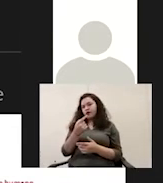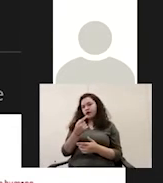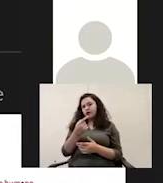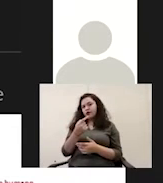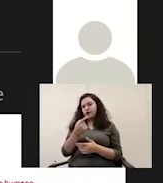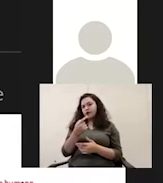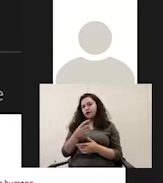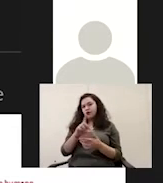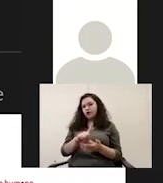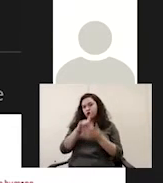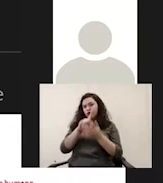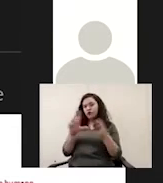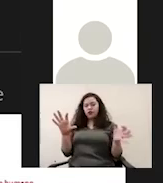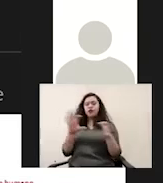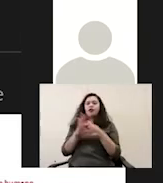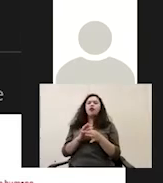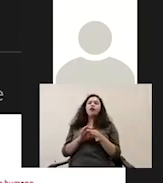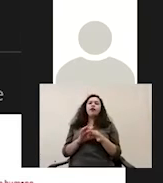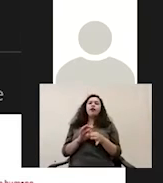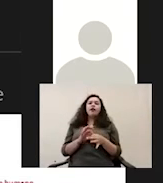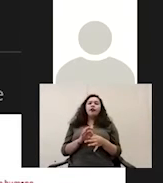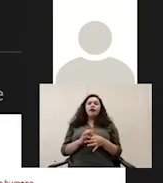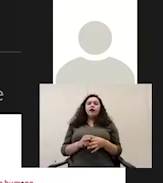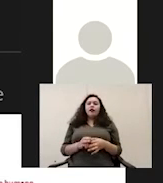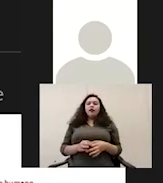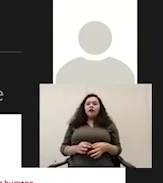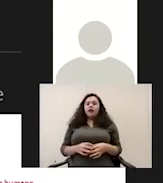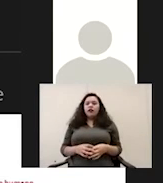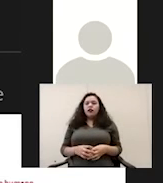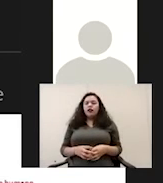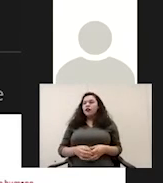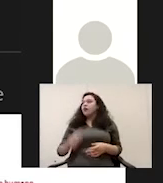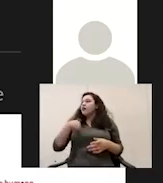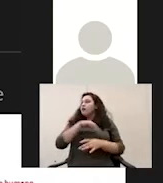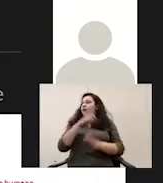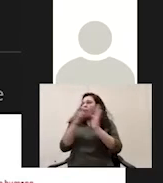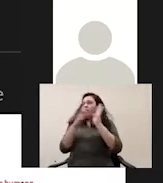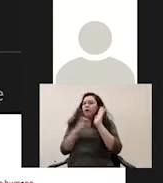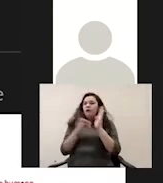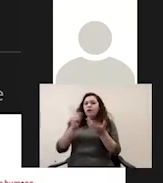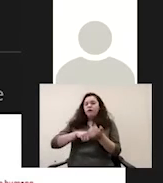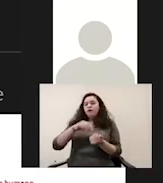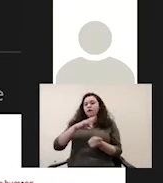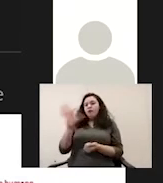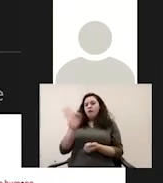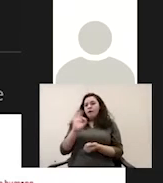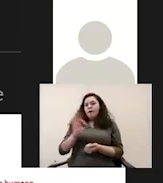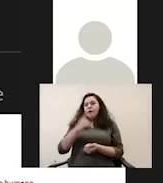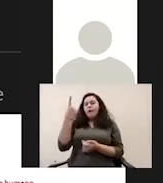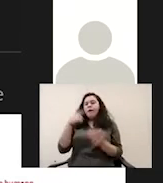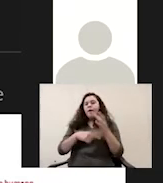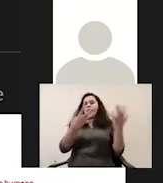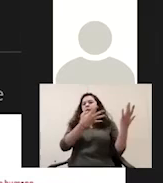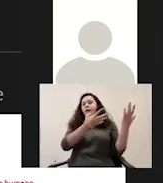de litros que pueda tener nuestro depósito. Comúnmente son 1,100 litros los tinacos